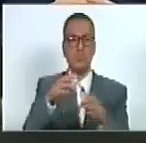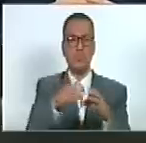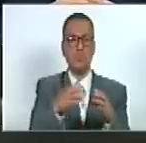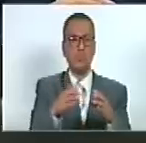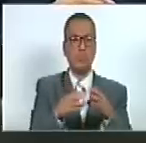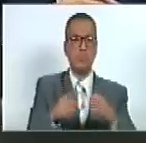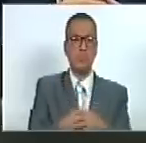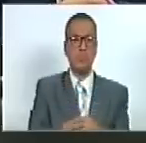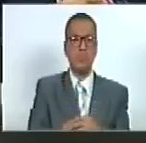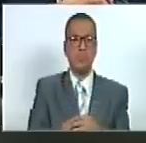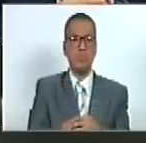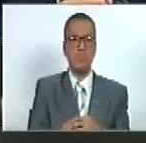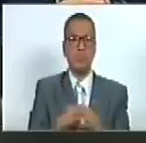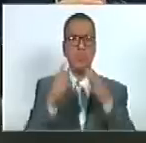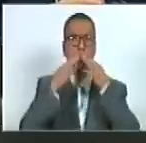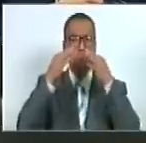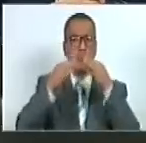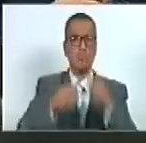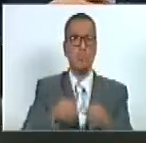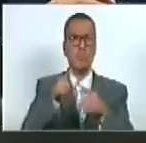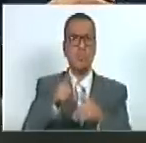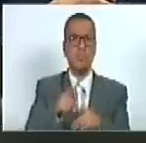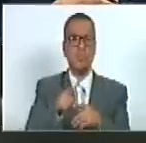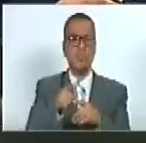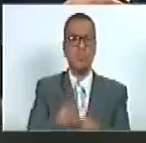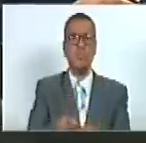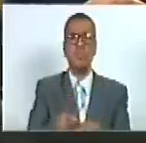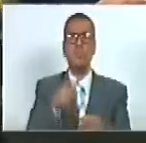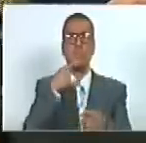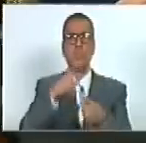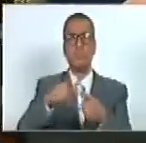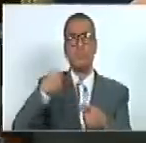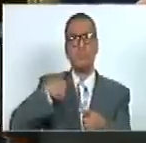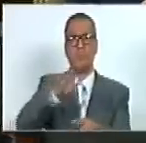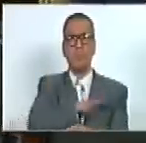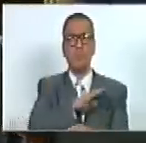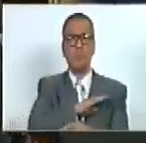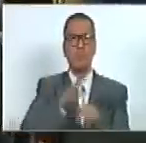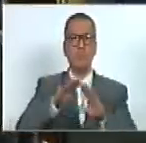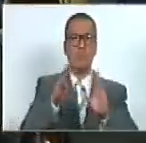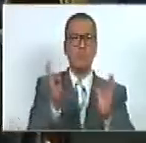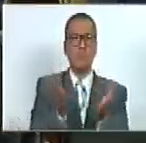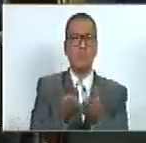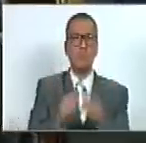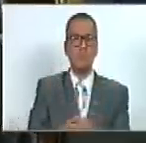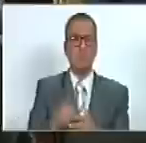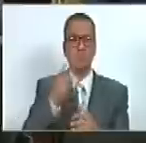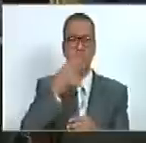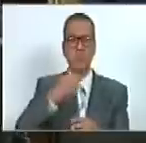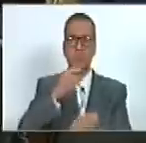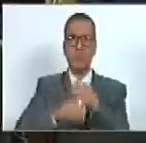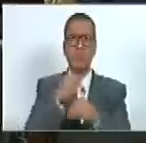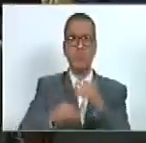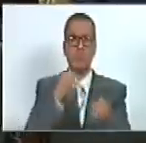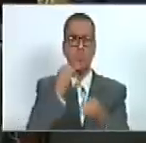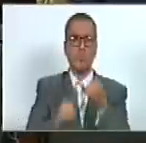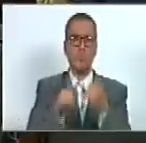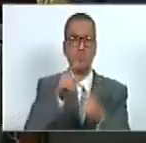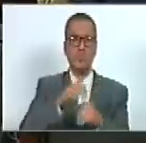organismos definitivamente perniciosos y que se creen los dueños del mundo. Yo voy a hacer, para